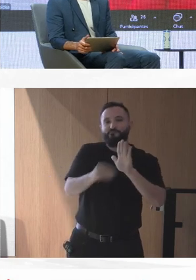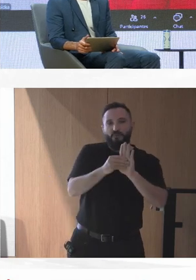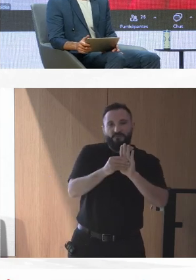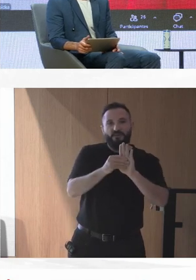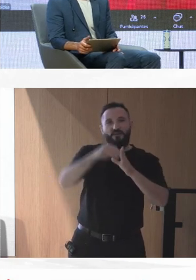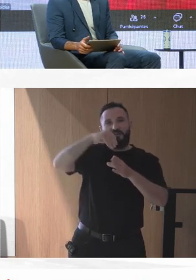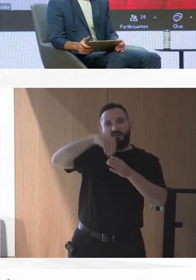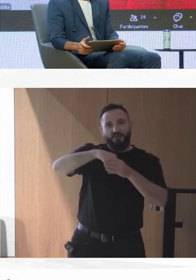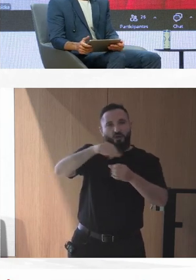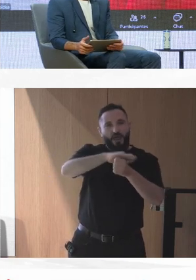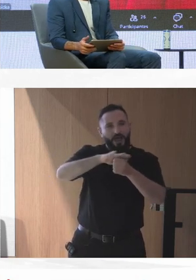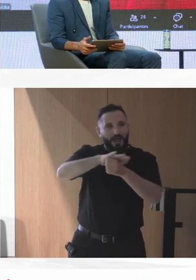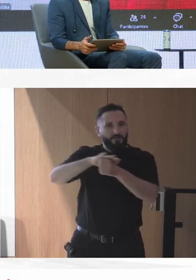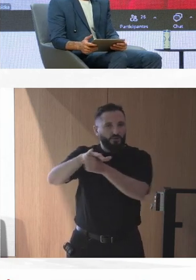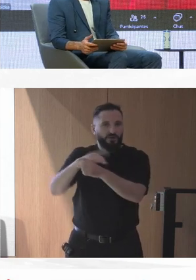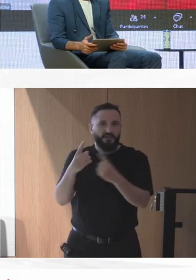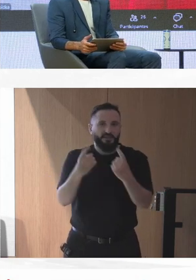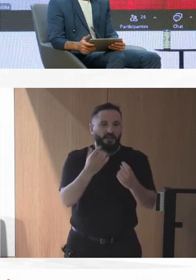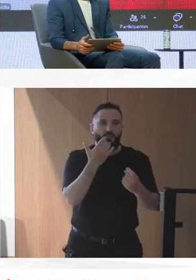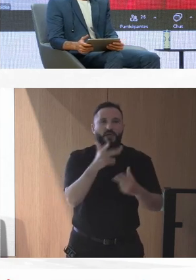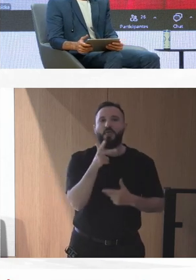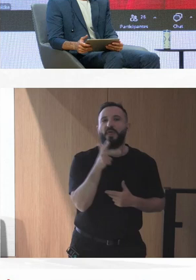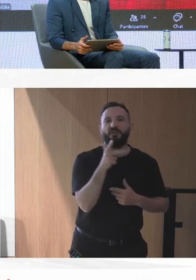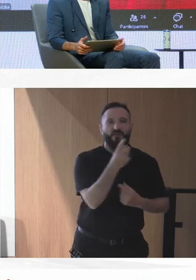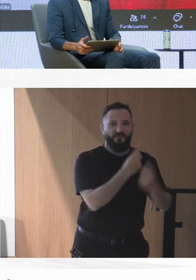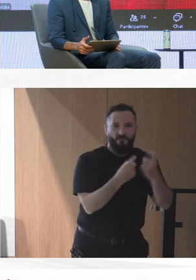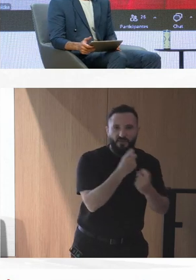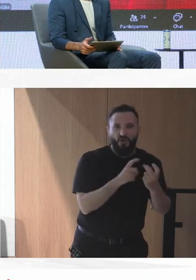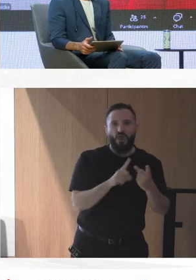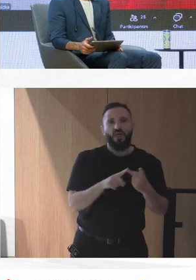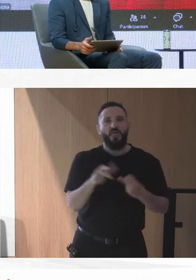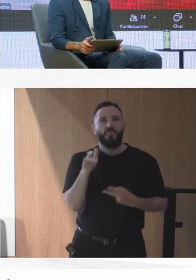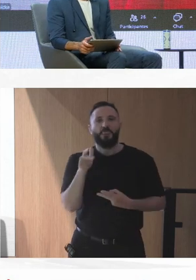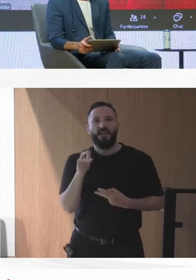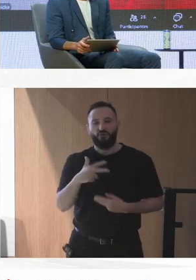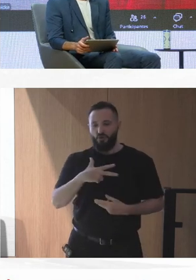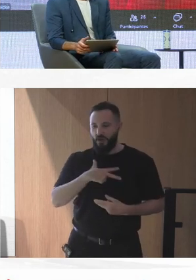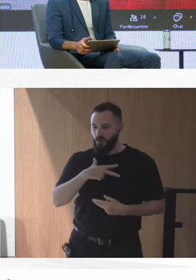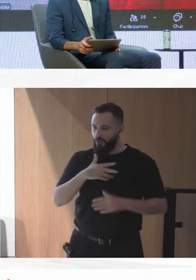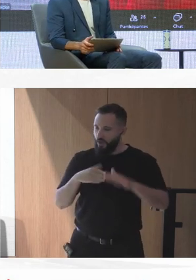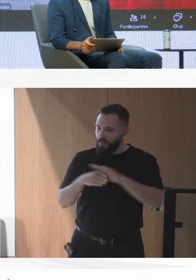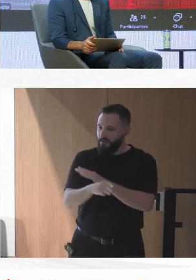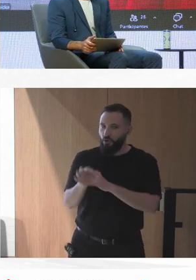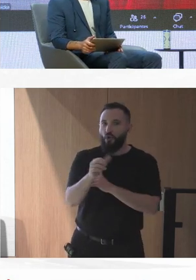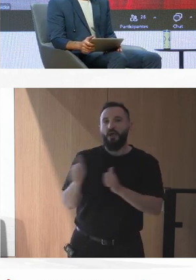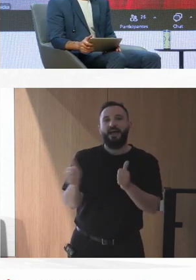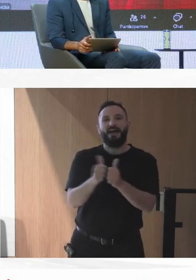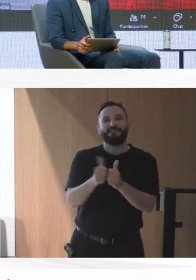dentro de otros elementos que hay que proporcionar, como el derecho a la información, el derecho al acceso a un abogado o asistencia legal.